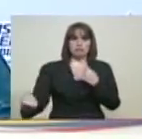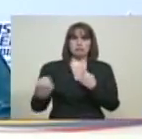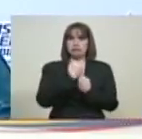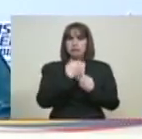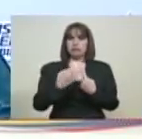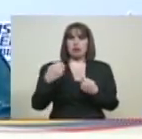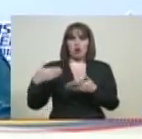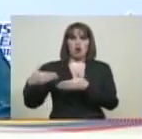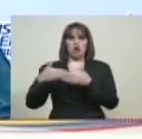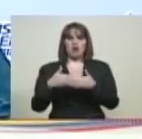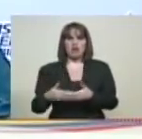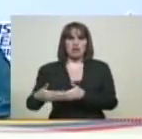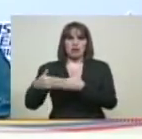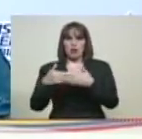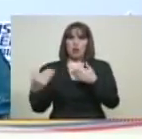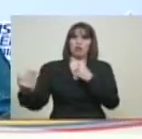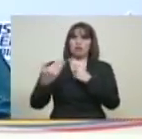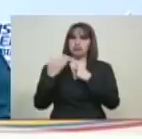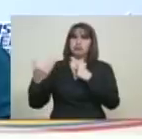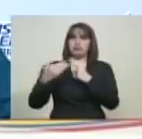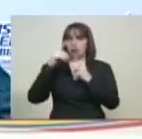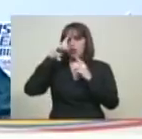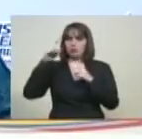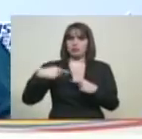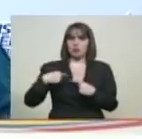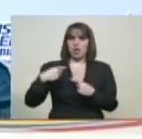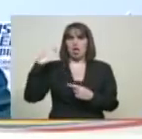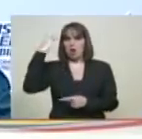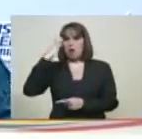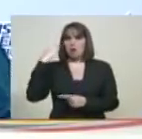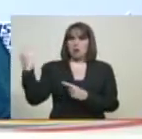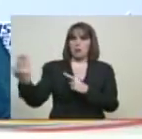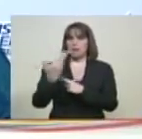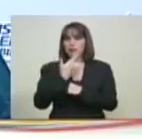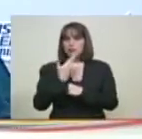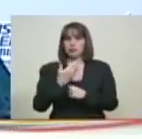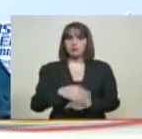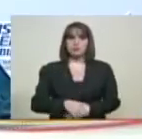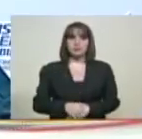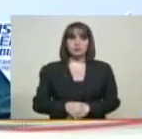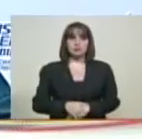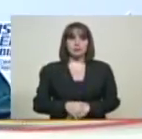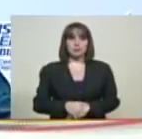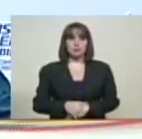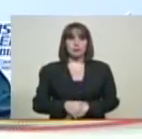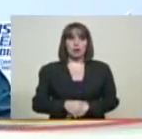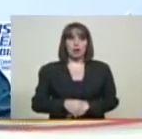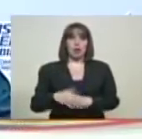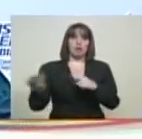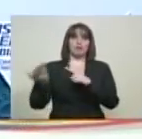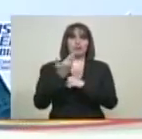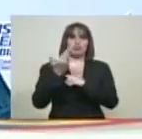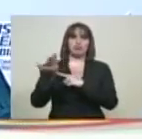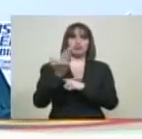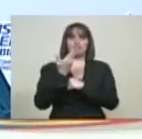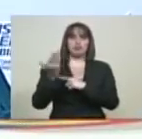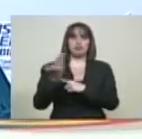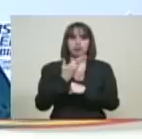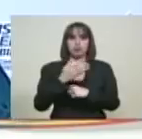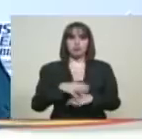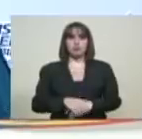gringos presiones de los viejos imperios europeos sanciones re contra sanciones